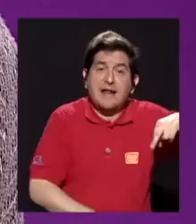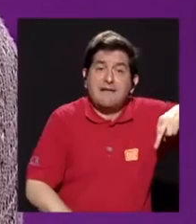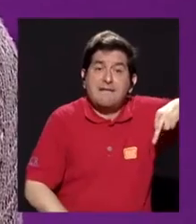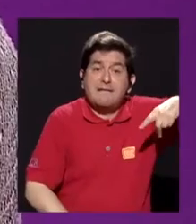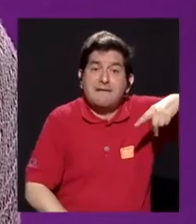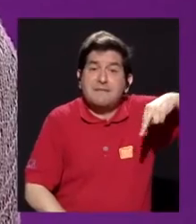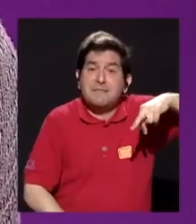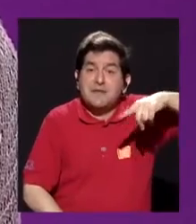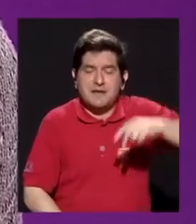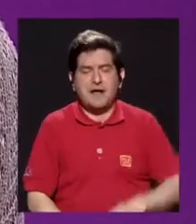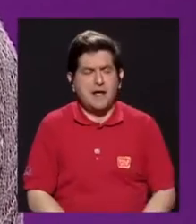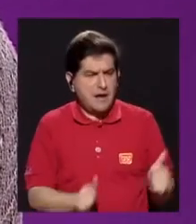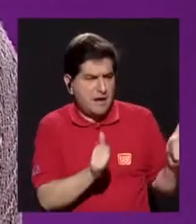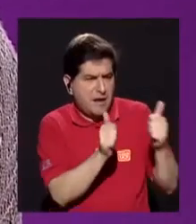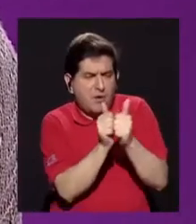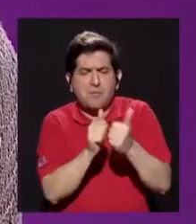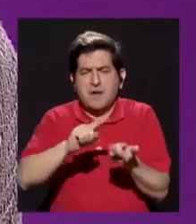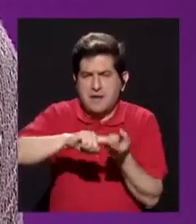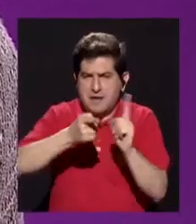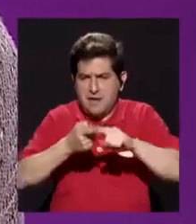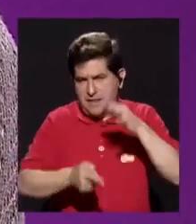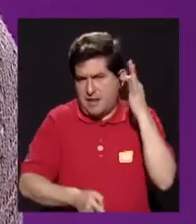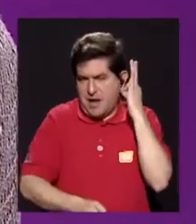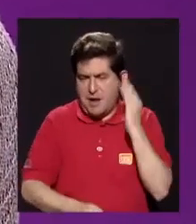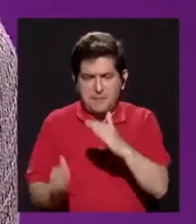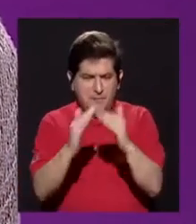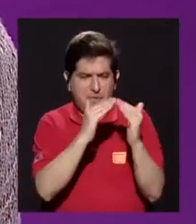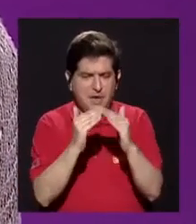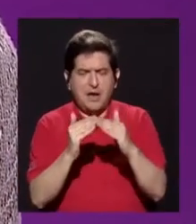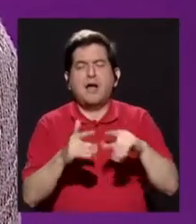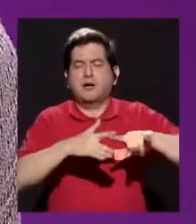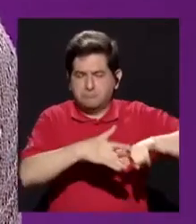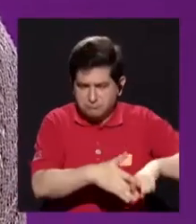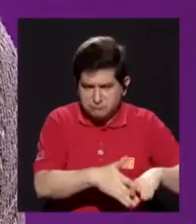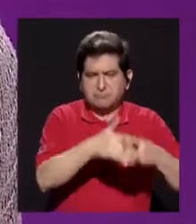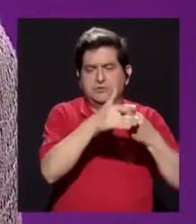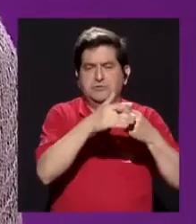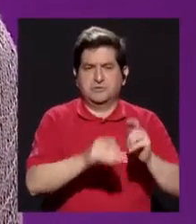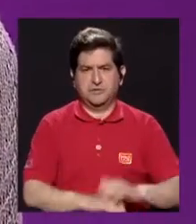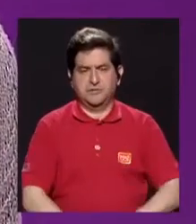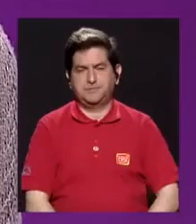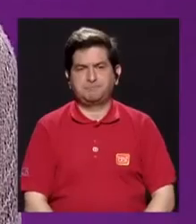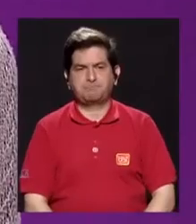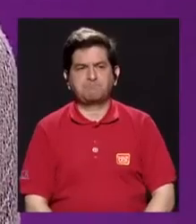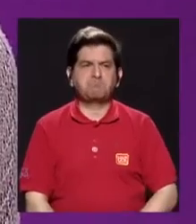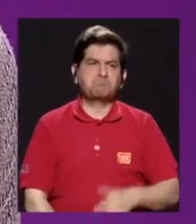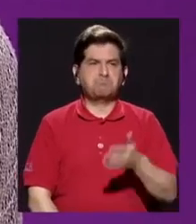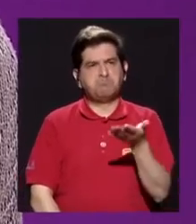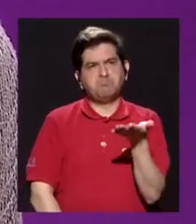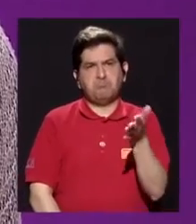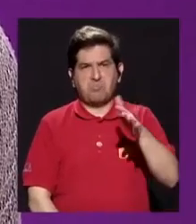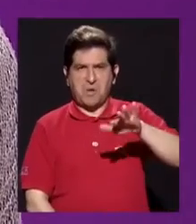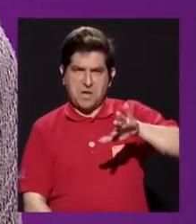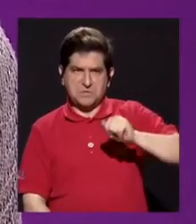Entonces, con una amiga del barrio, yo empecé a caminar más o menos